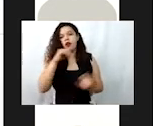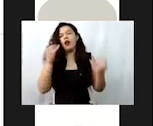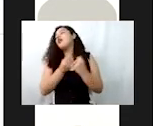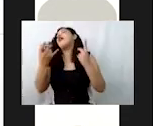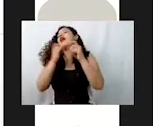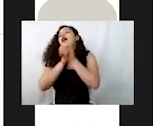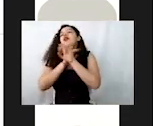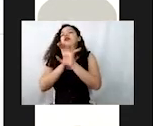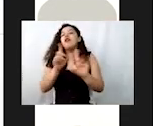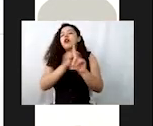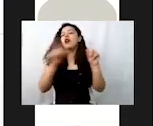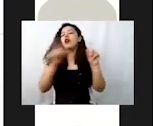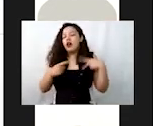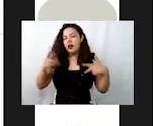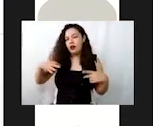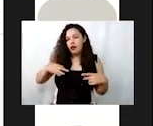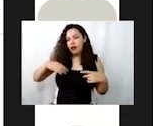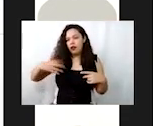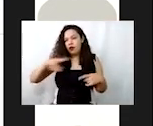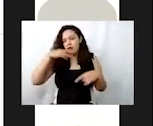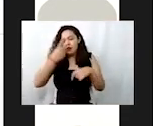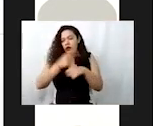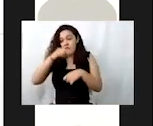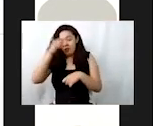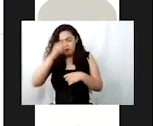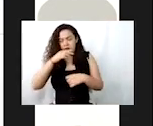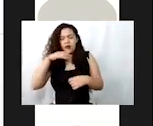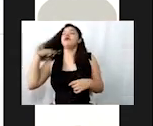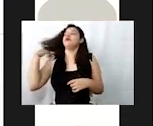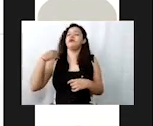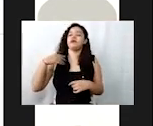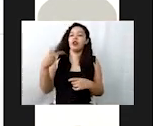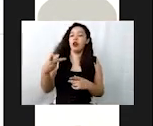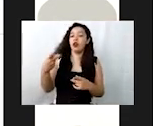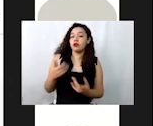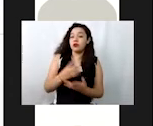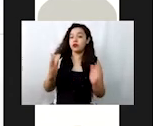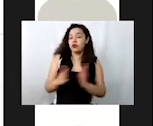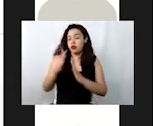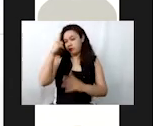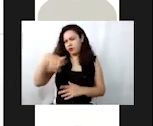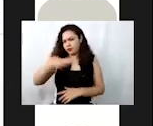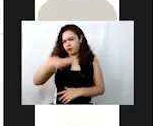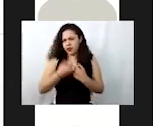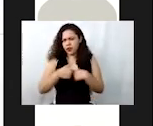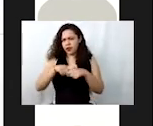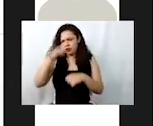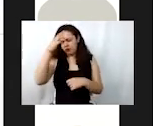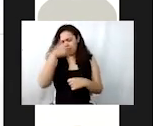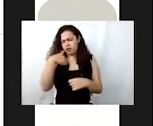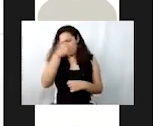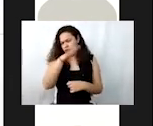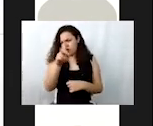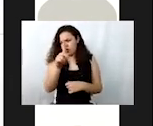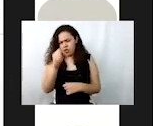Nacional Voluntario de México. No es la única participación que ha habido de sociedad civil para el tema de revisión de ODS,